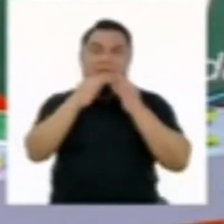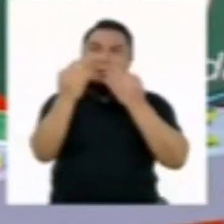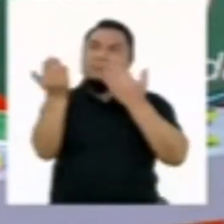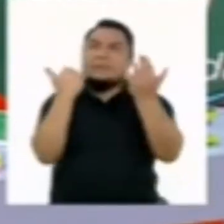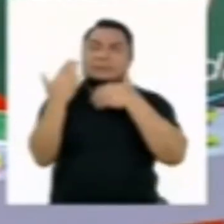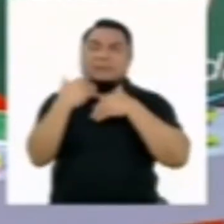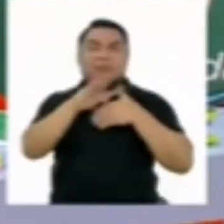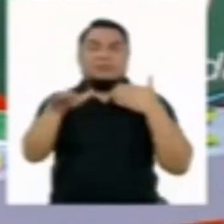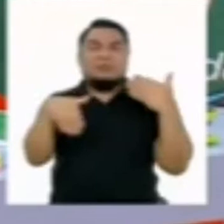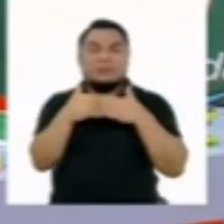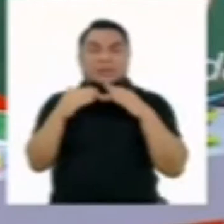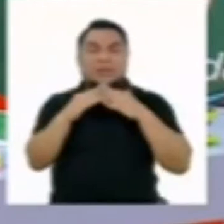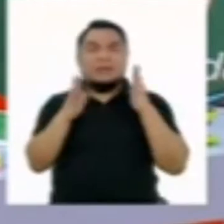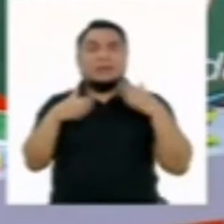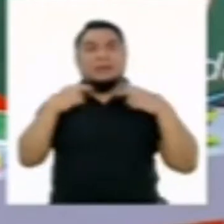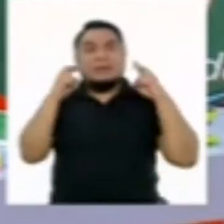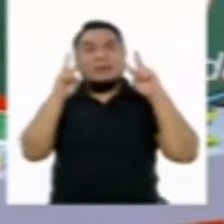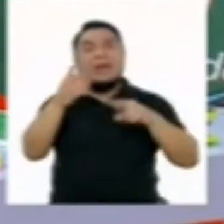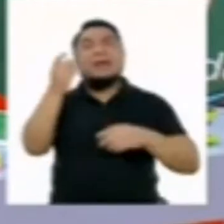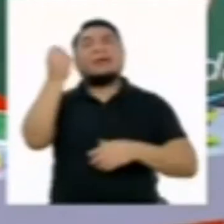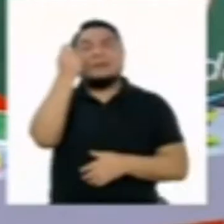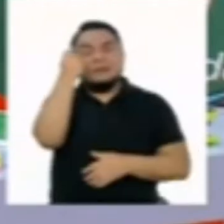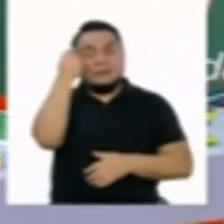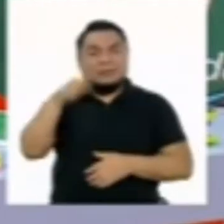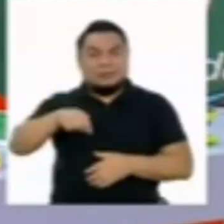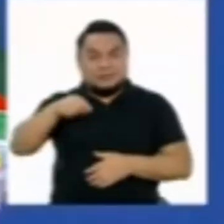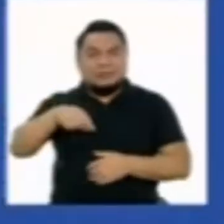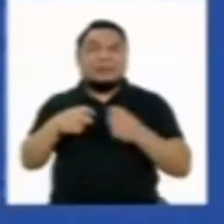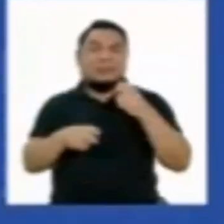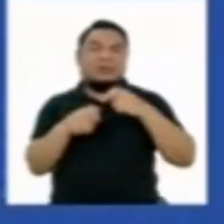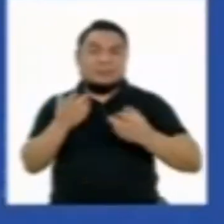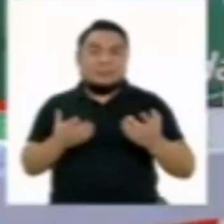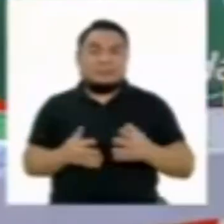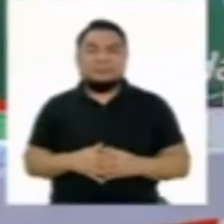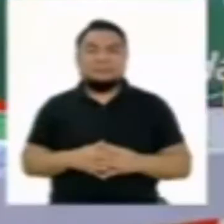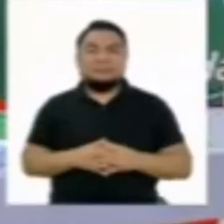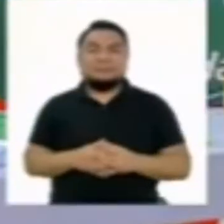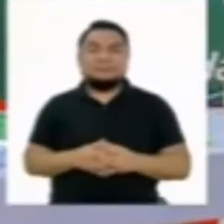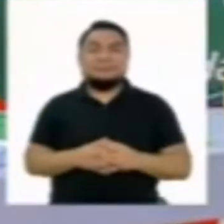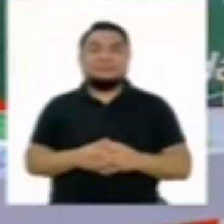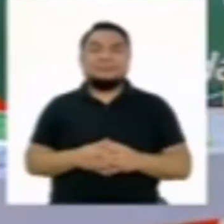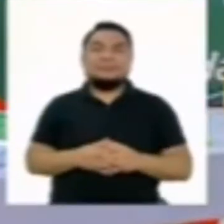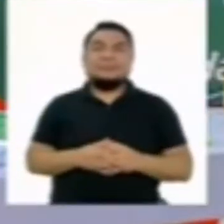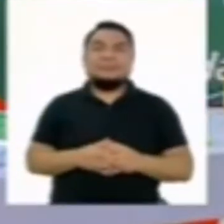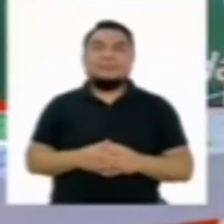así todas y todos en casa podrán tomar conciencia de este problema.